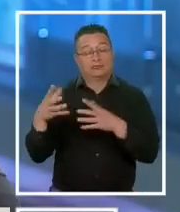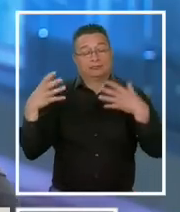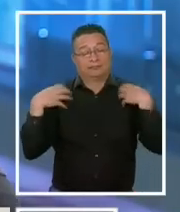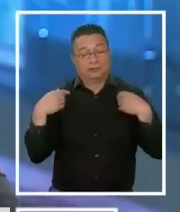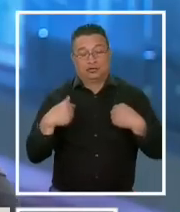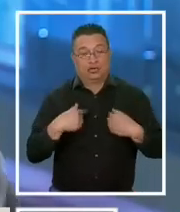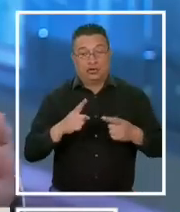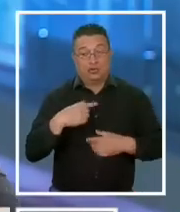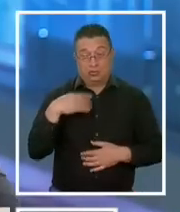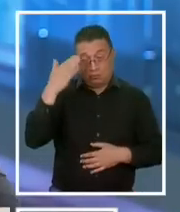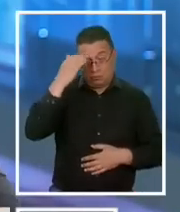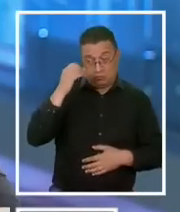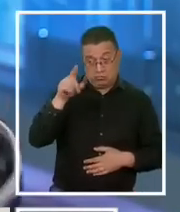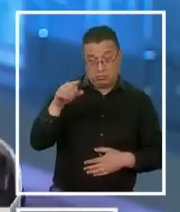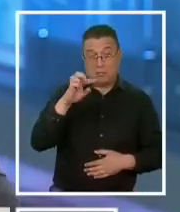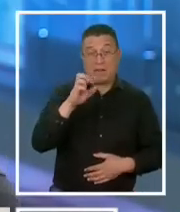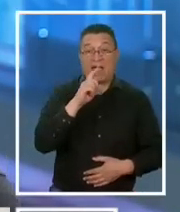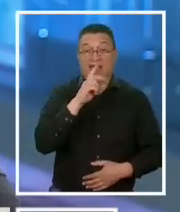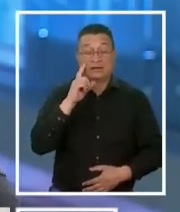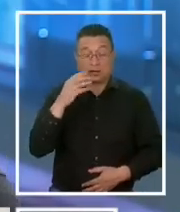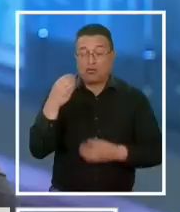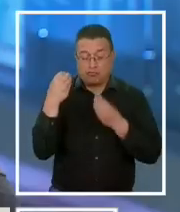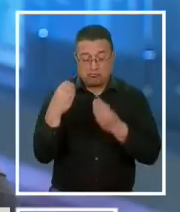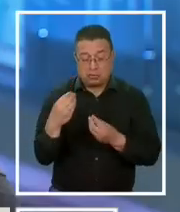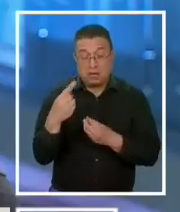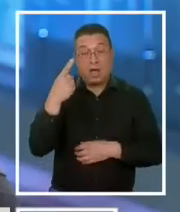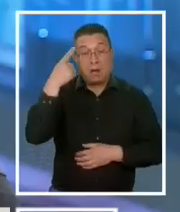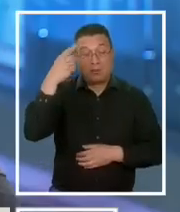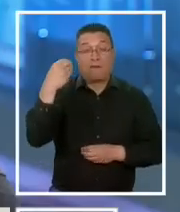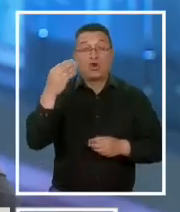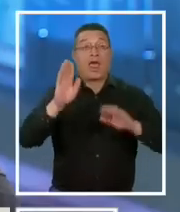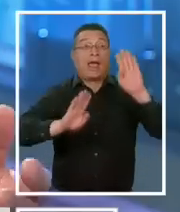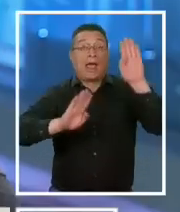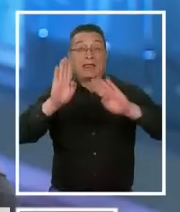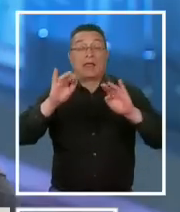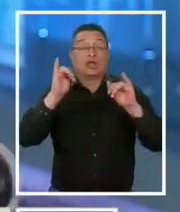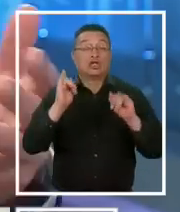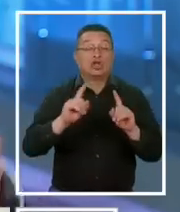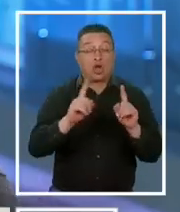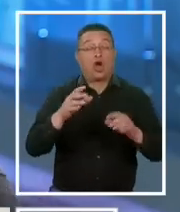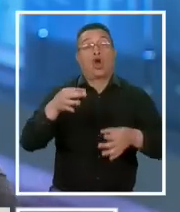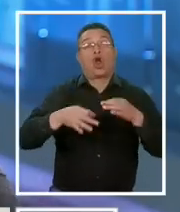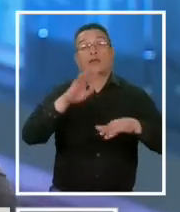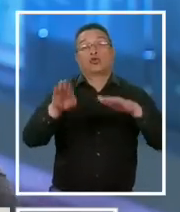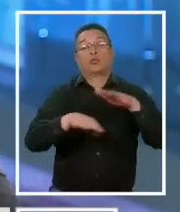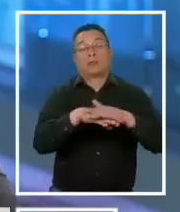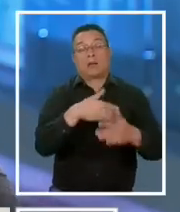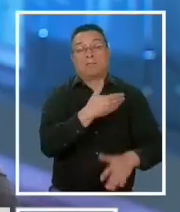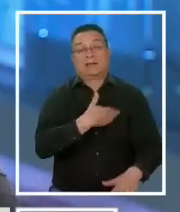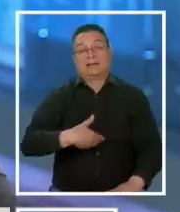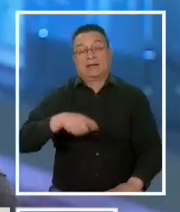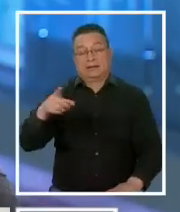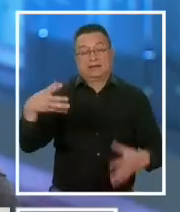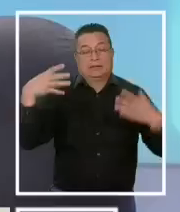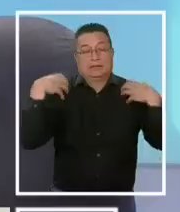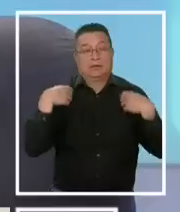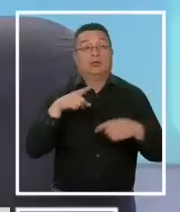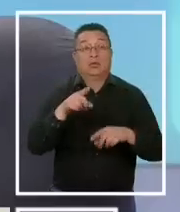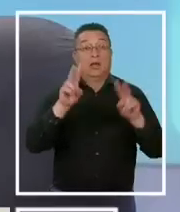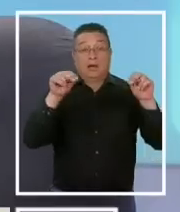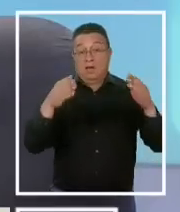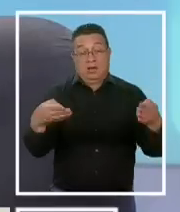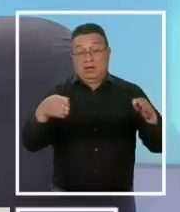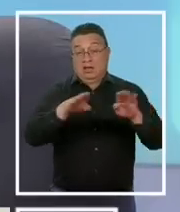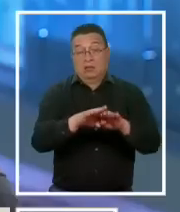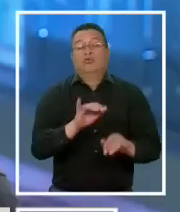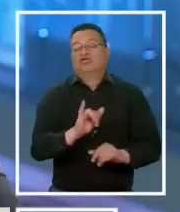tengo la mejor opinión de Patricia pero respecto si ella una buena candidata solo tendrá que terminar la Corte Suprema y el presidente de la república para usted un capítulo cerrado